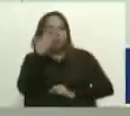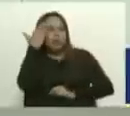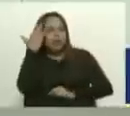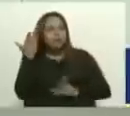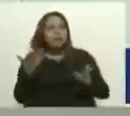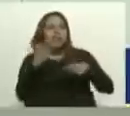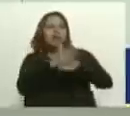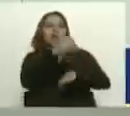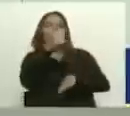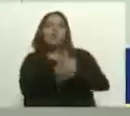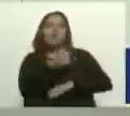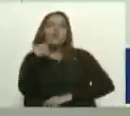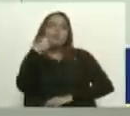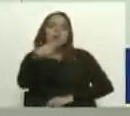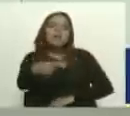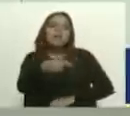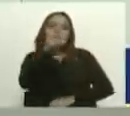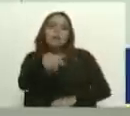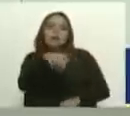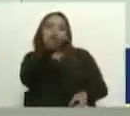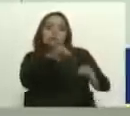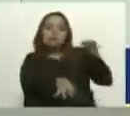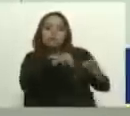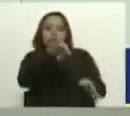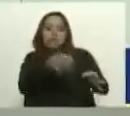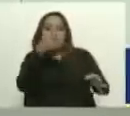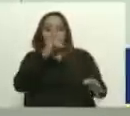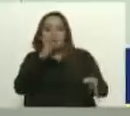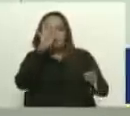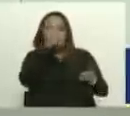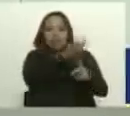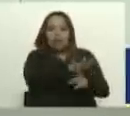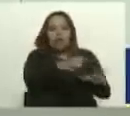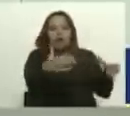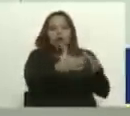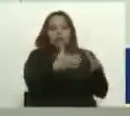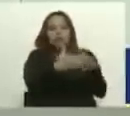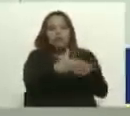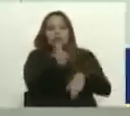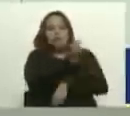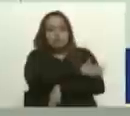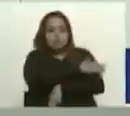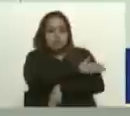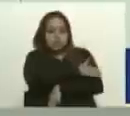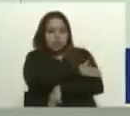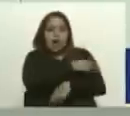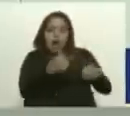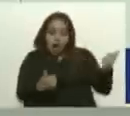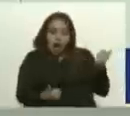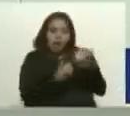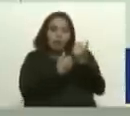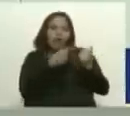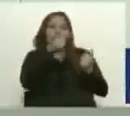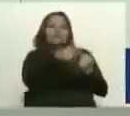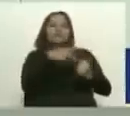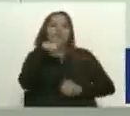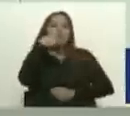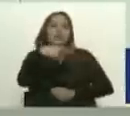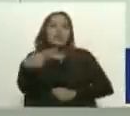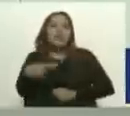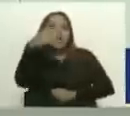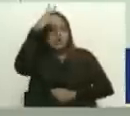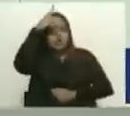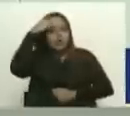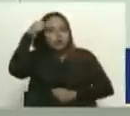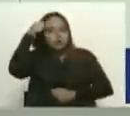responsabilidad política y penal recaerá sobre los dirigentes de la oposición que apoyaron estas políticas de Donald